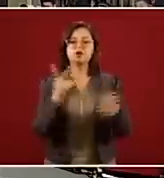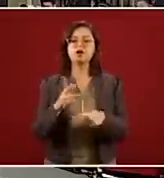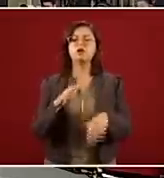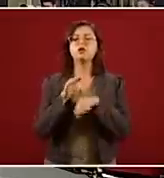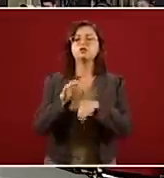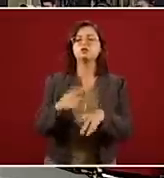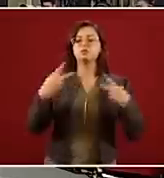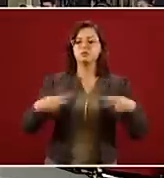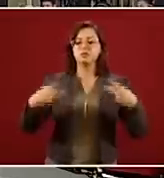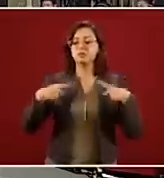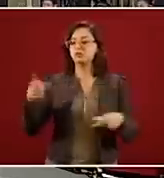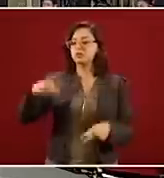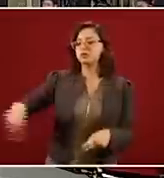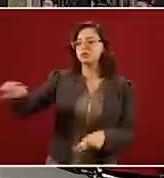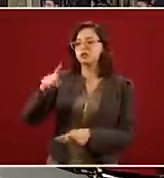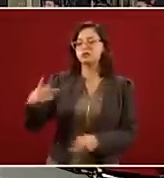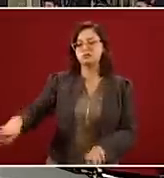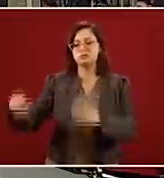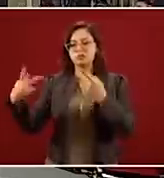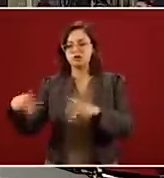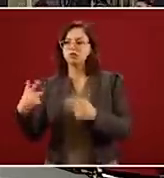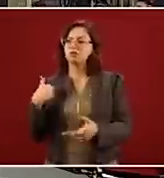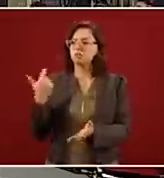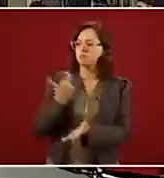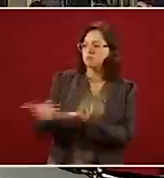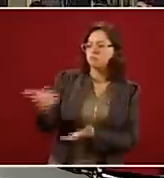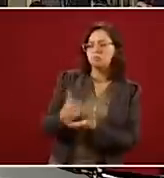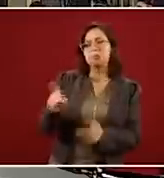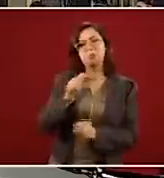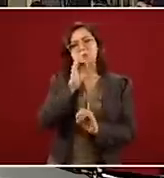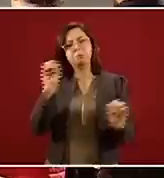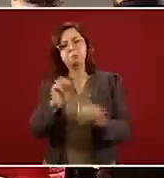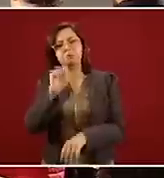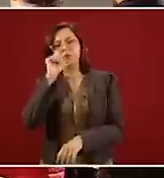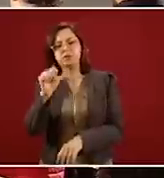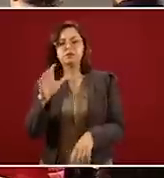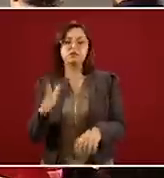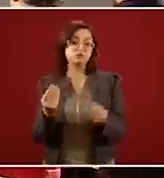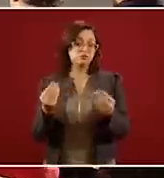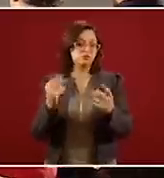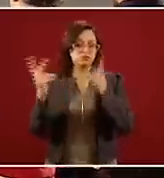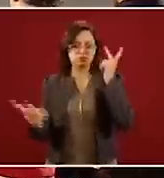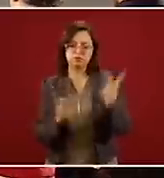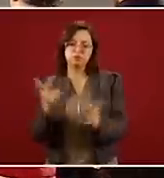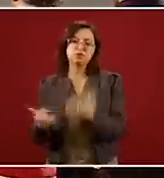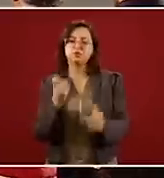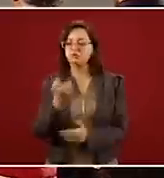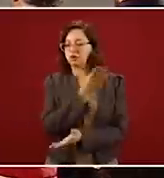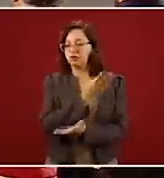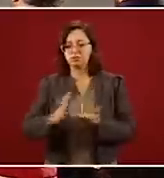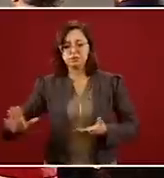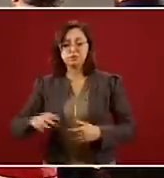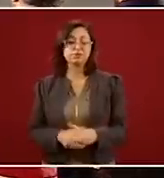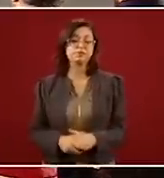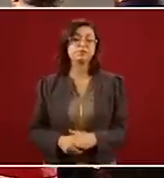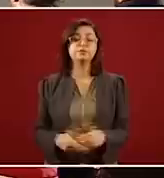los proveedores. Son varias preguntas, por eso se divide en dos. Abrimos,